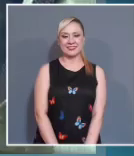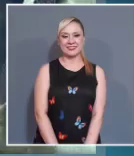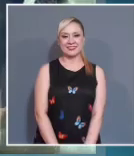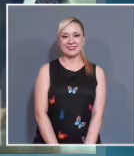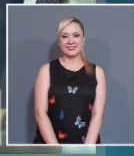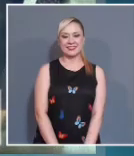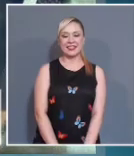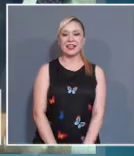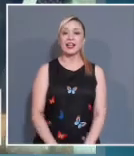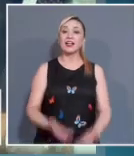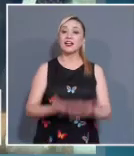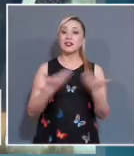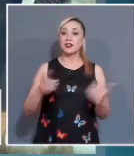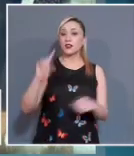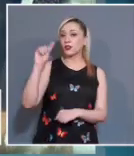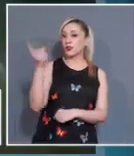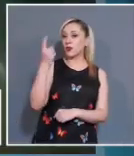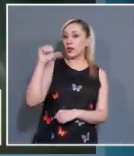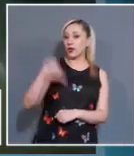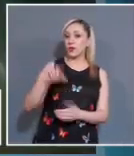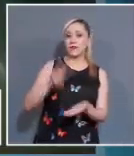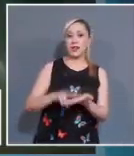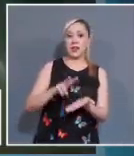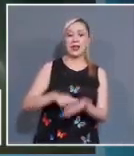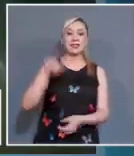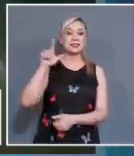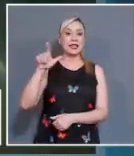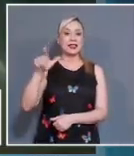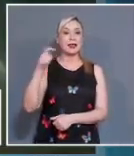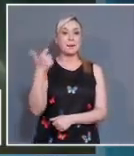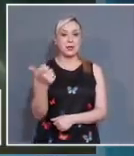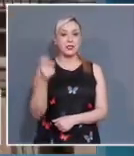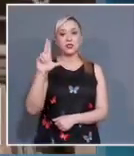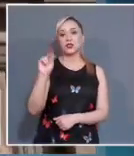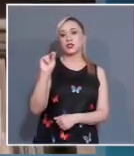El tipo de cambio se ubicó en 17 pesos con 82 centavos